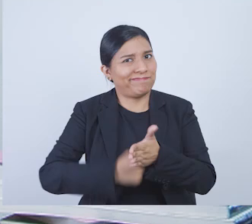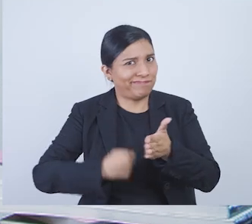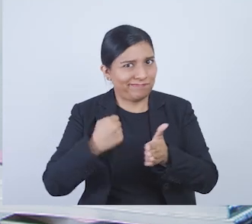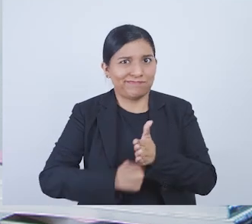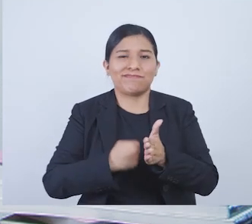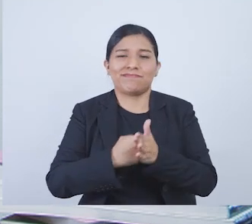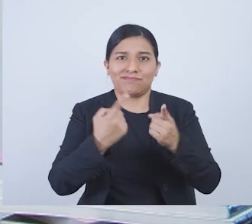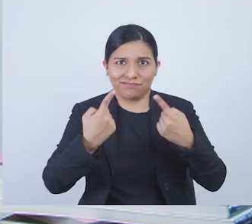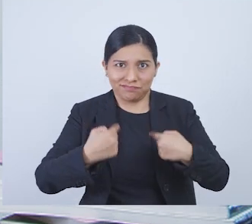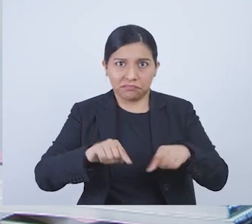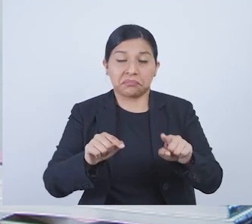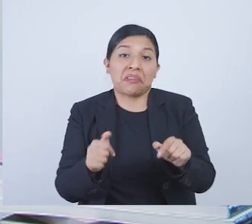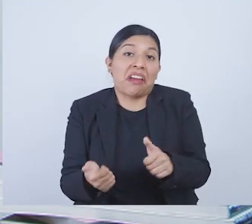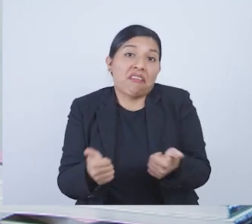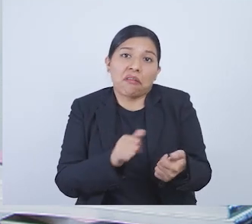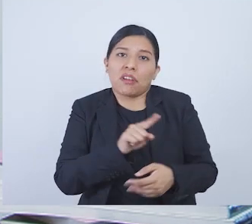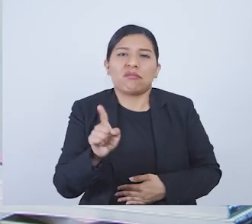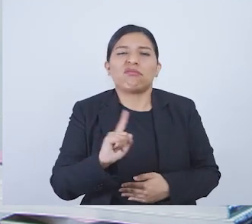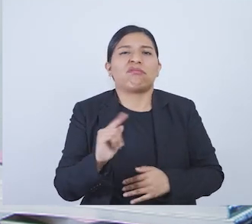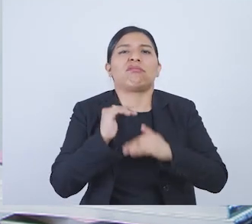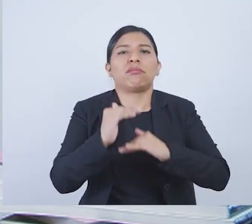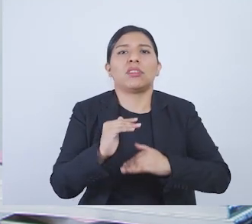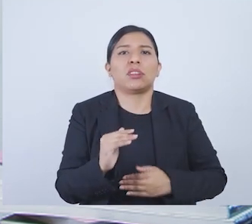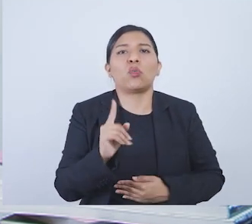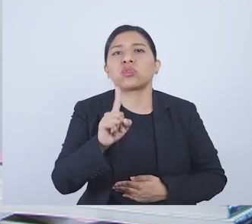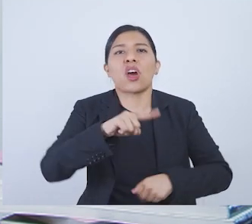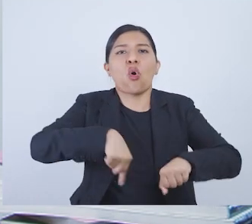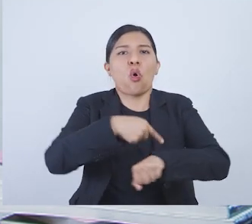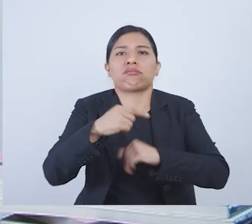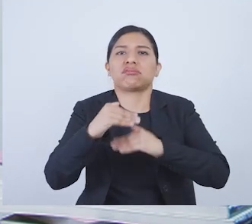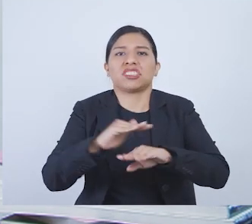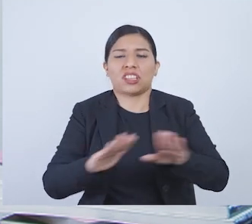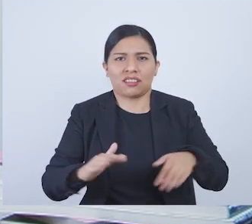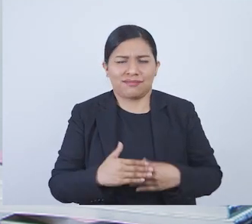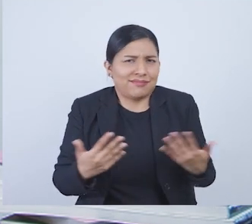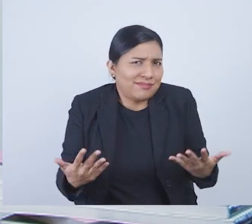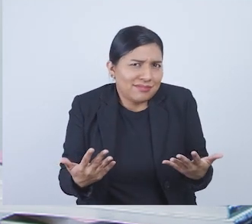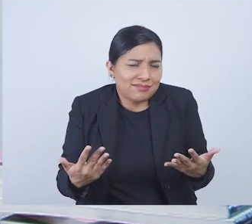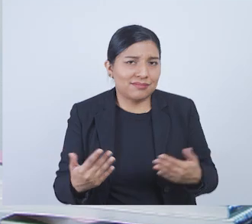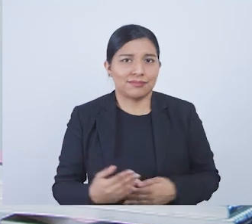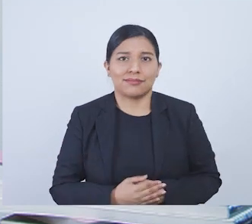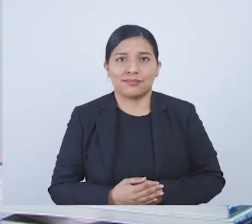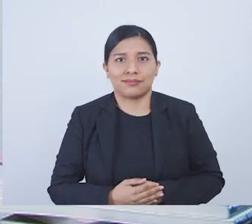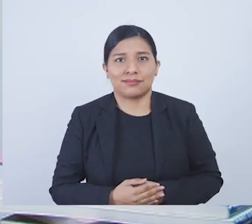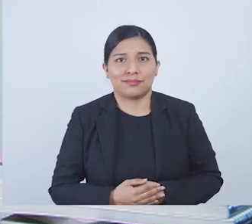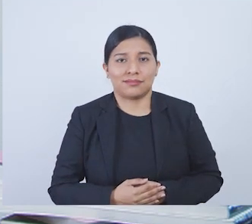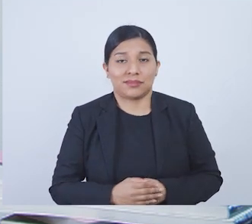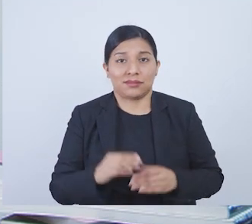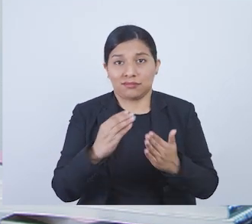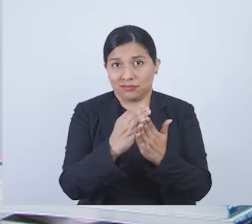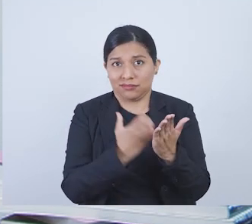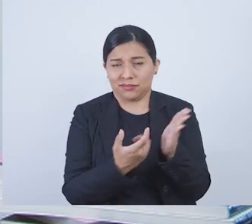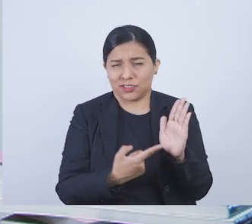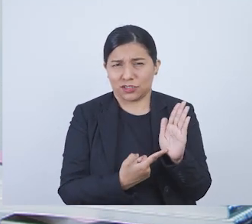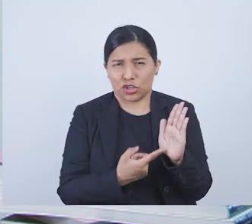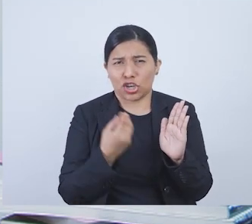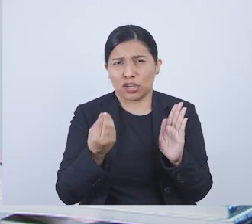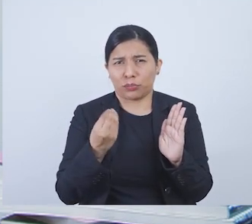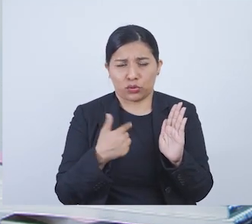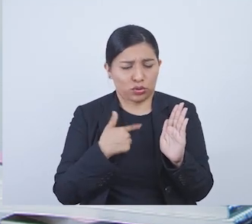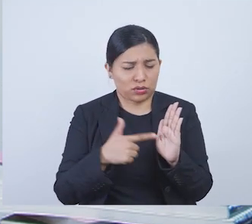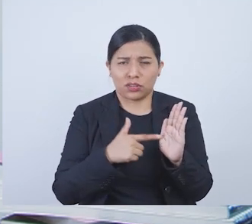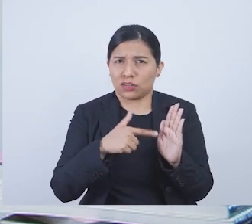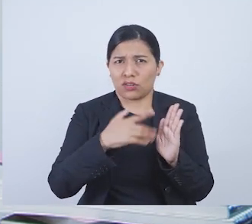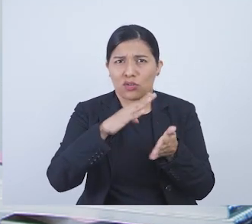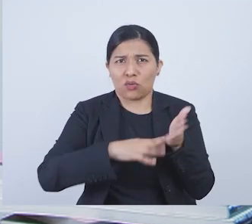fenómeno porque a veces se limita solamente a 1 hora. Y si lo vemos desde el punto de vista curricular, ¿cómo poder dar cumplimiento a